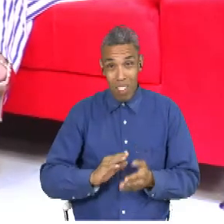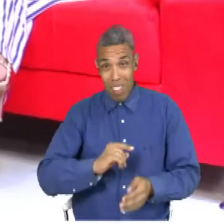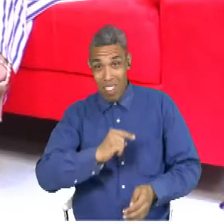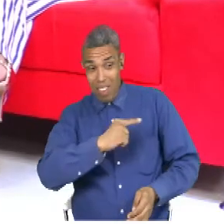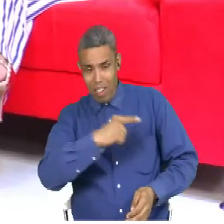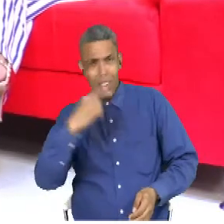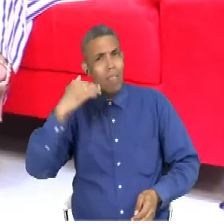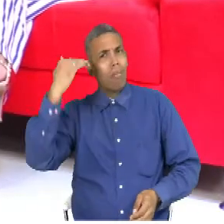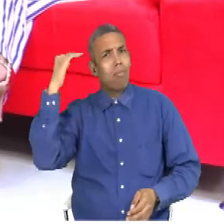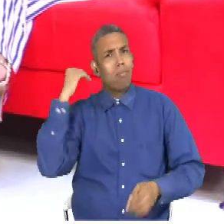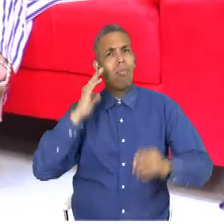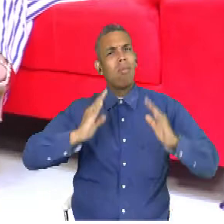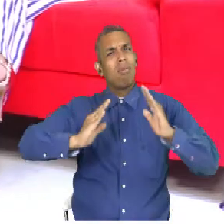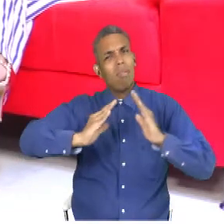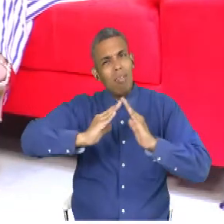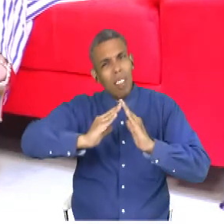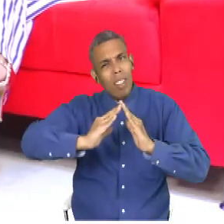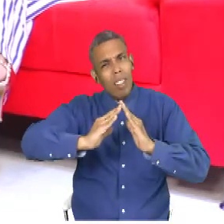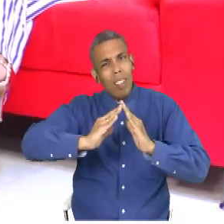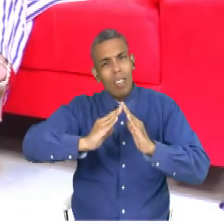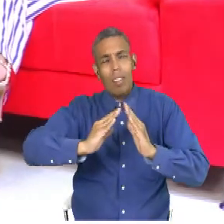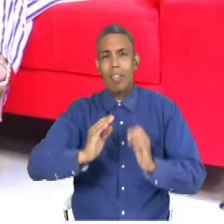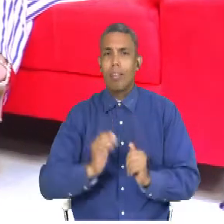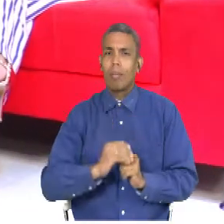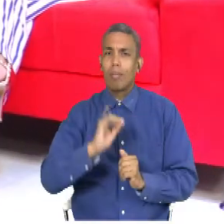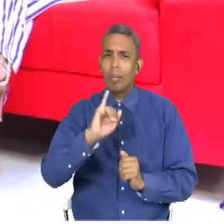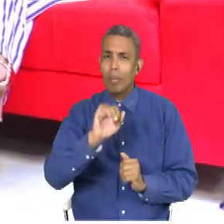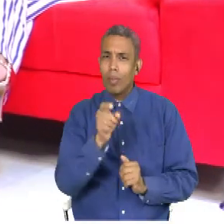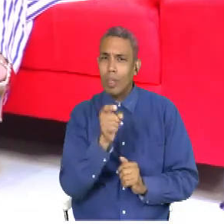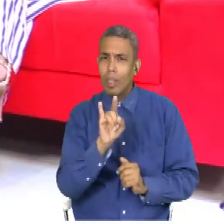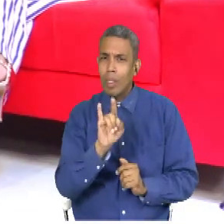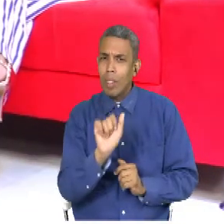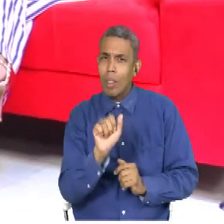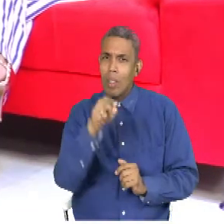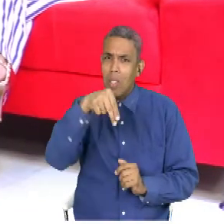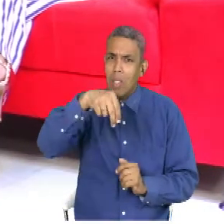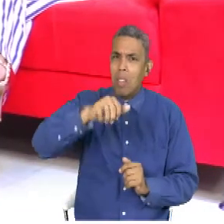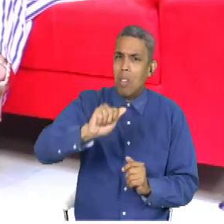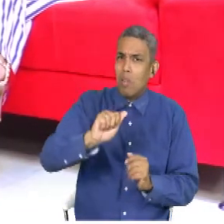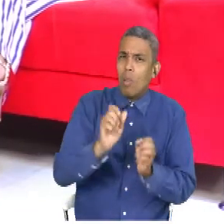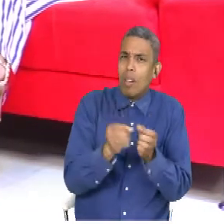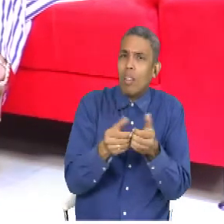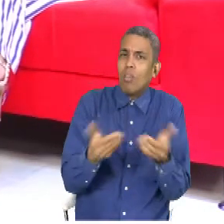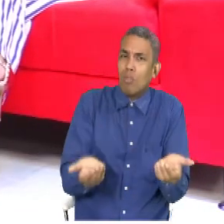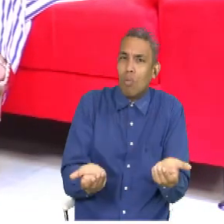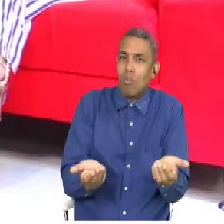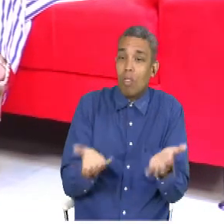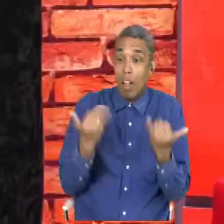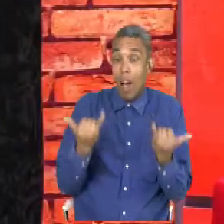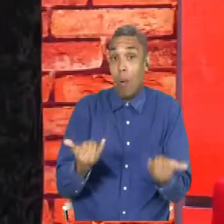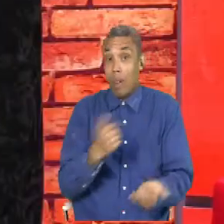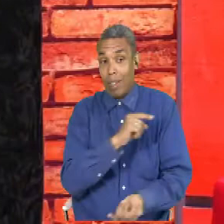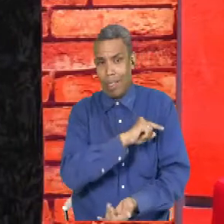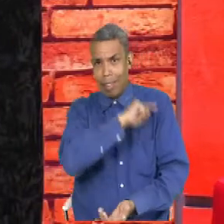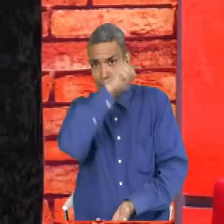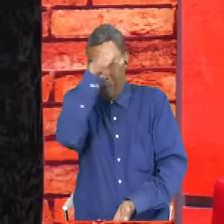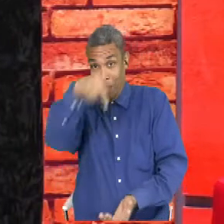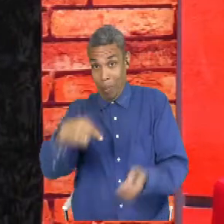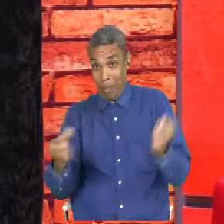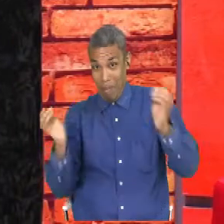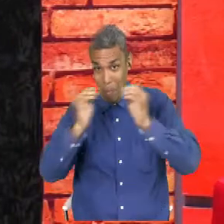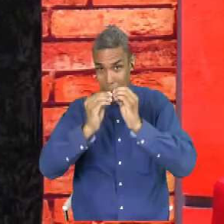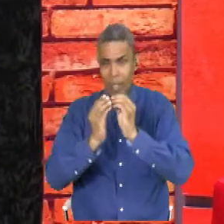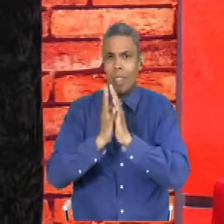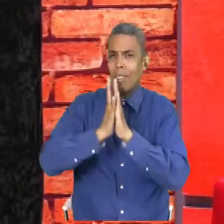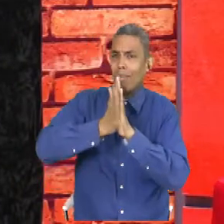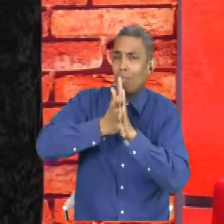Casa Cultural, de cómo era este sitio, de cómo funcionaba, qué nos podía ofrecer. Pero hoy Mars está aquí para hablarnos acerca de